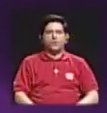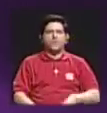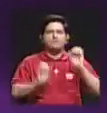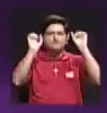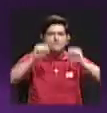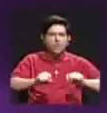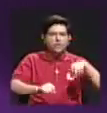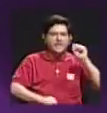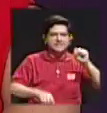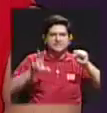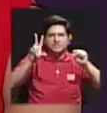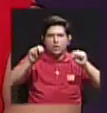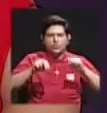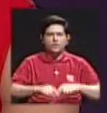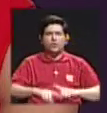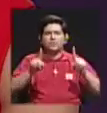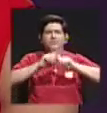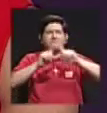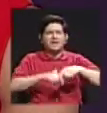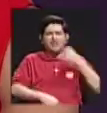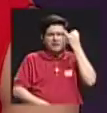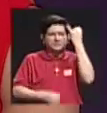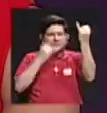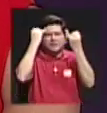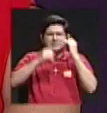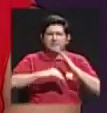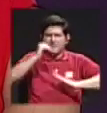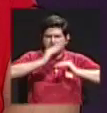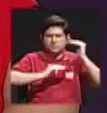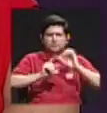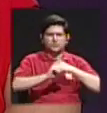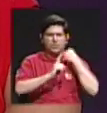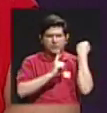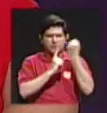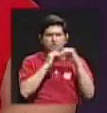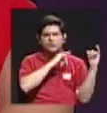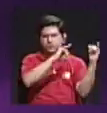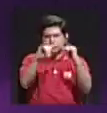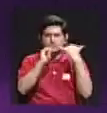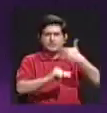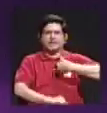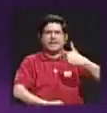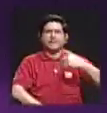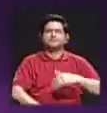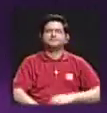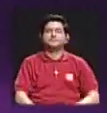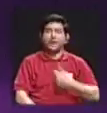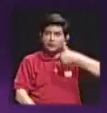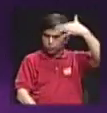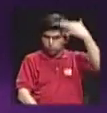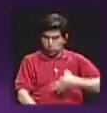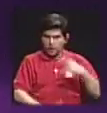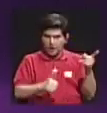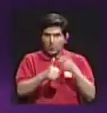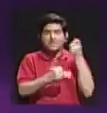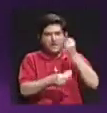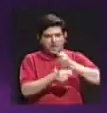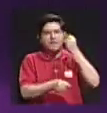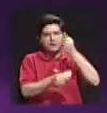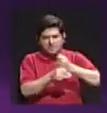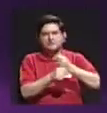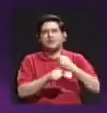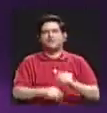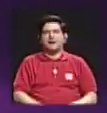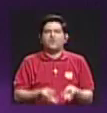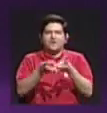porque sigue con todo un ideario, un imaginario de una sociedad homogénea. Entonces, yo creo que la primera tarea que hay que hacer